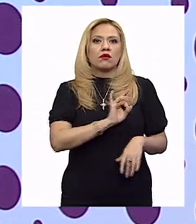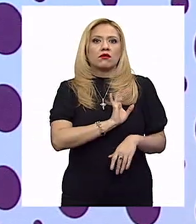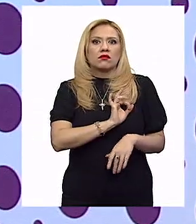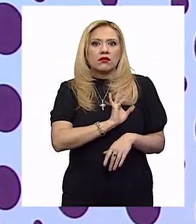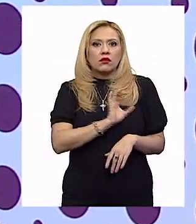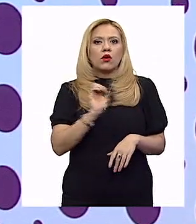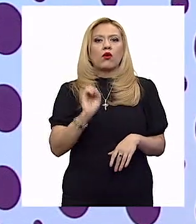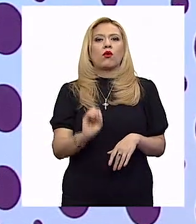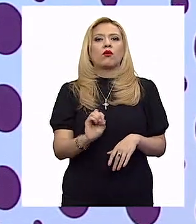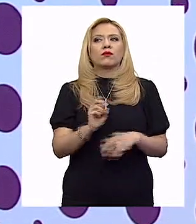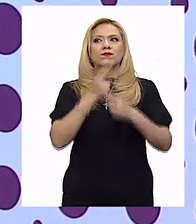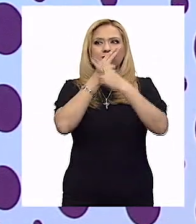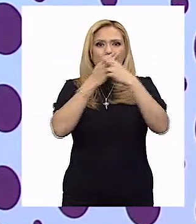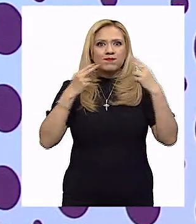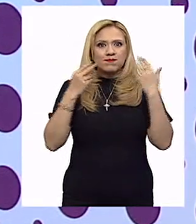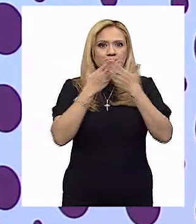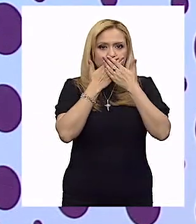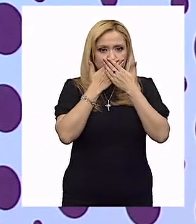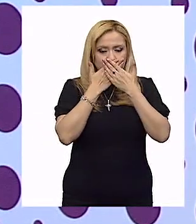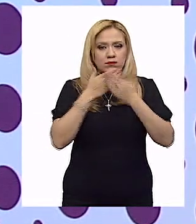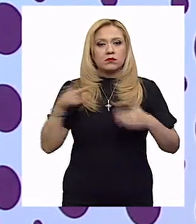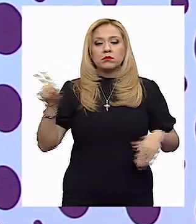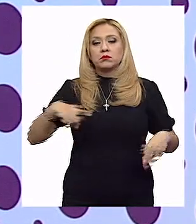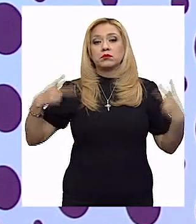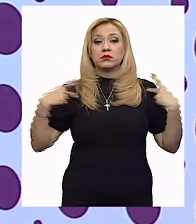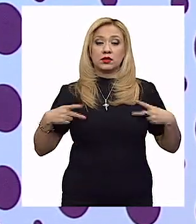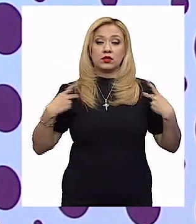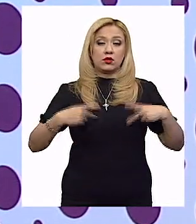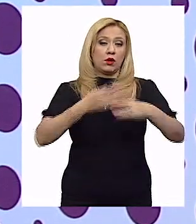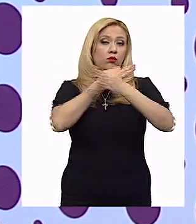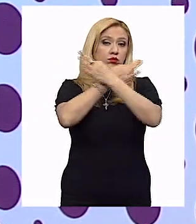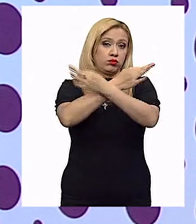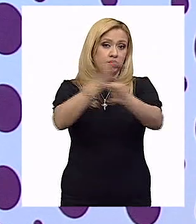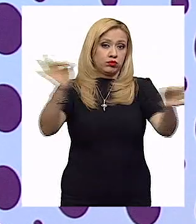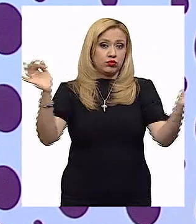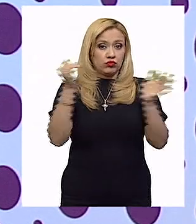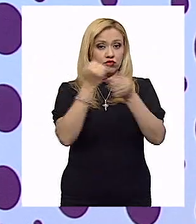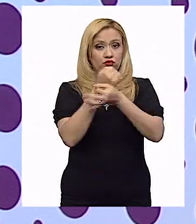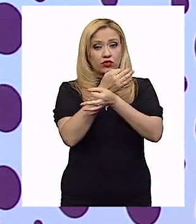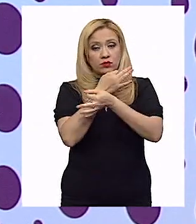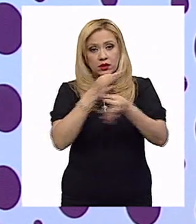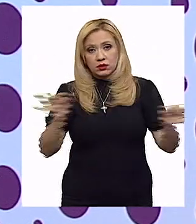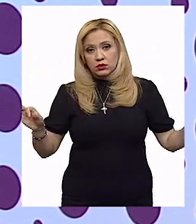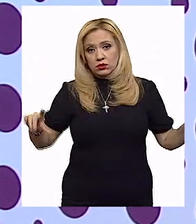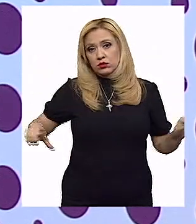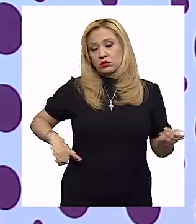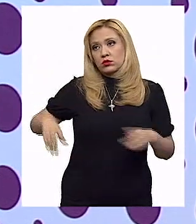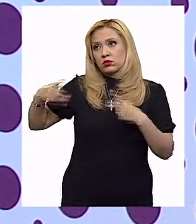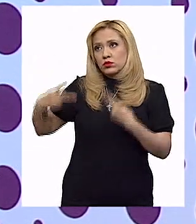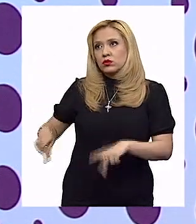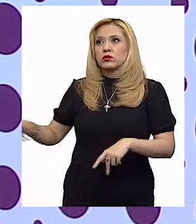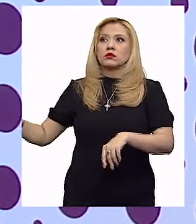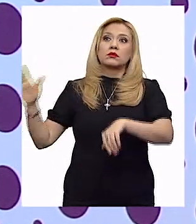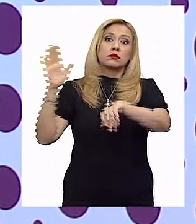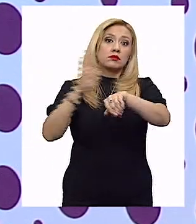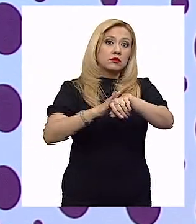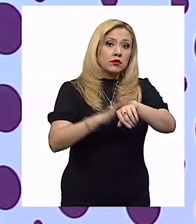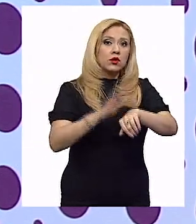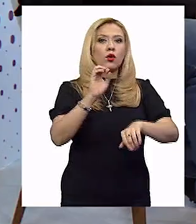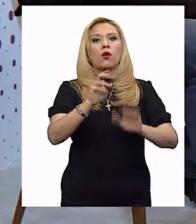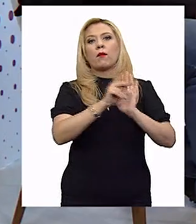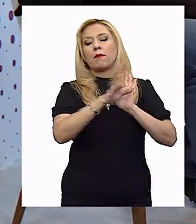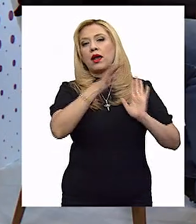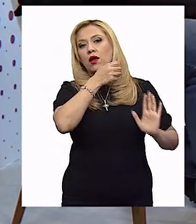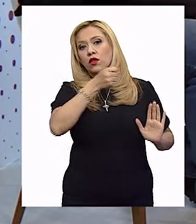la censura para que las personas que difundan información de interés público, ya sea un alertador o incluso un